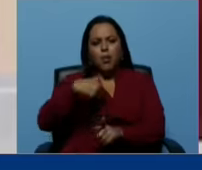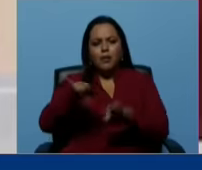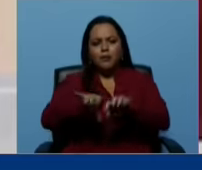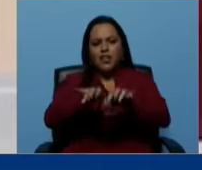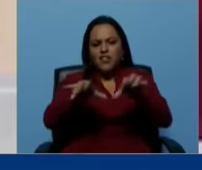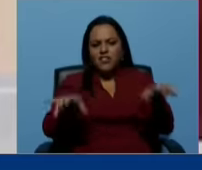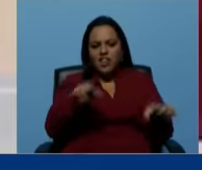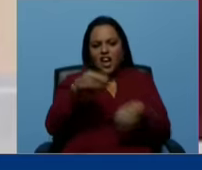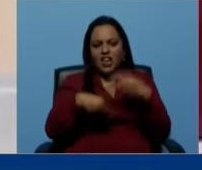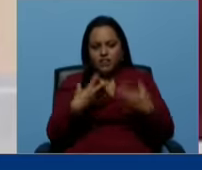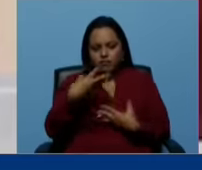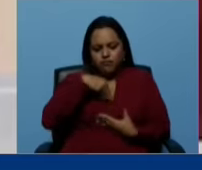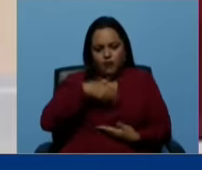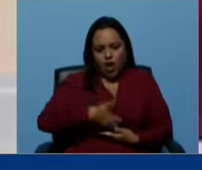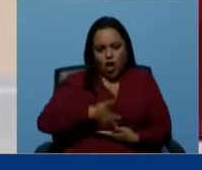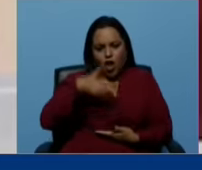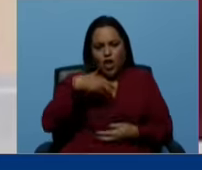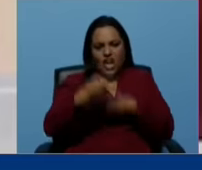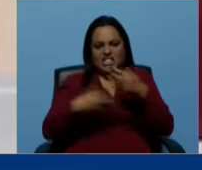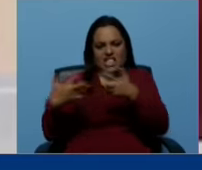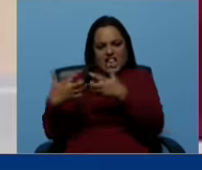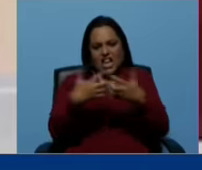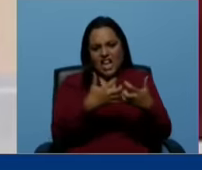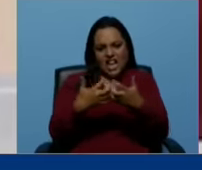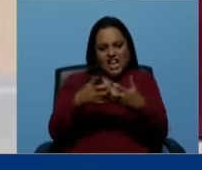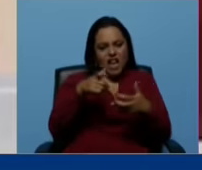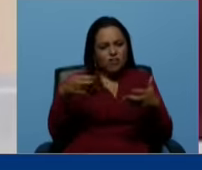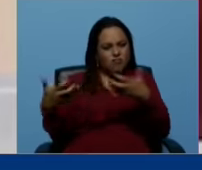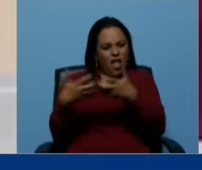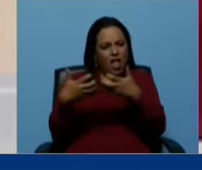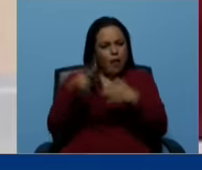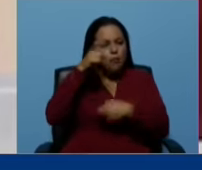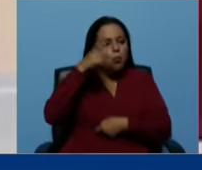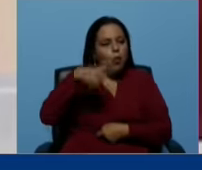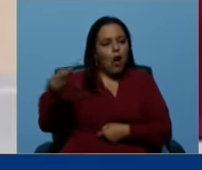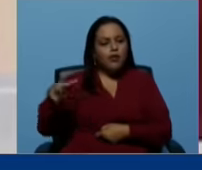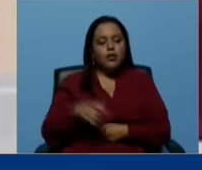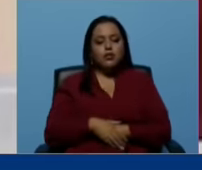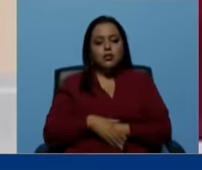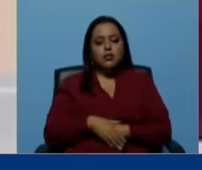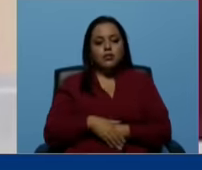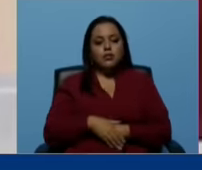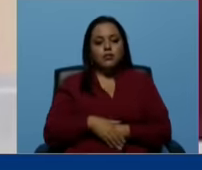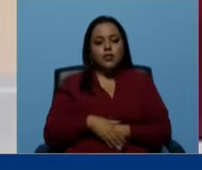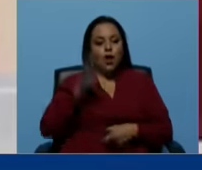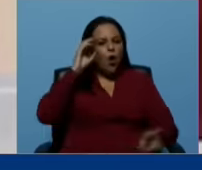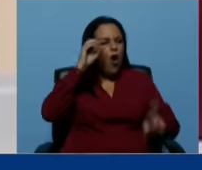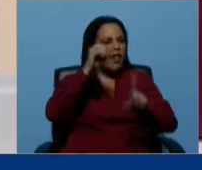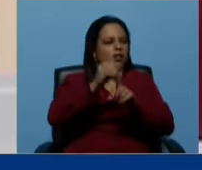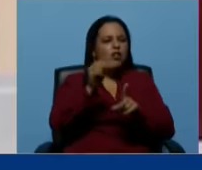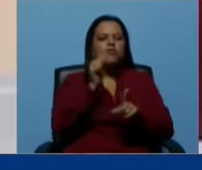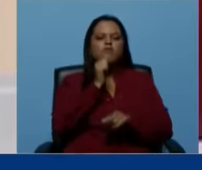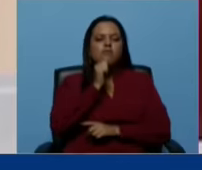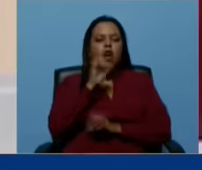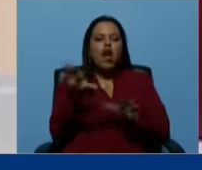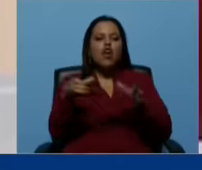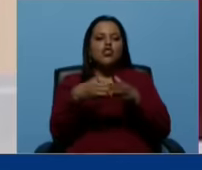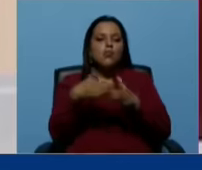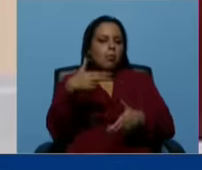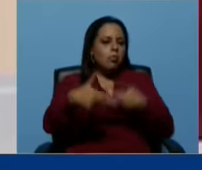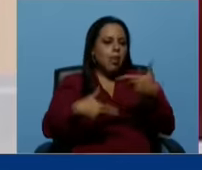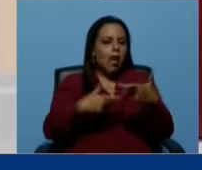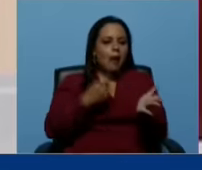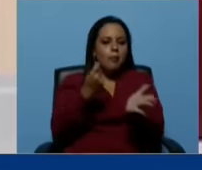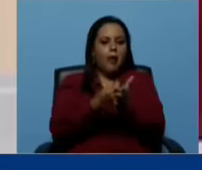llenar de odio y llevar una guerra civil, y criminal, que tiene como vanguardia bandas criminales entrenadas y